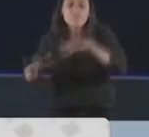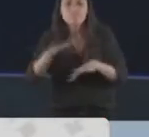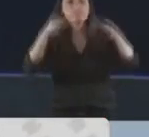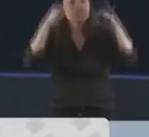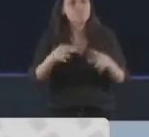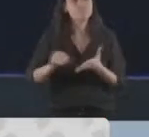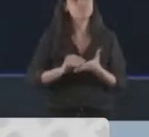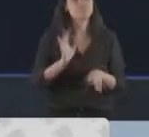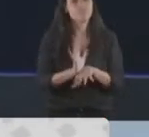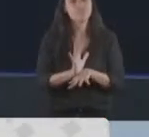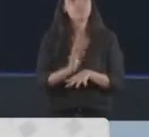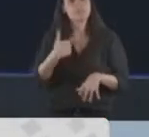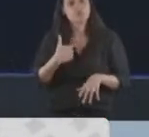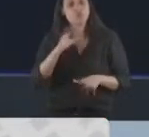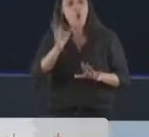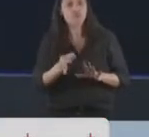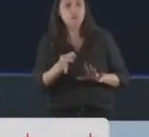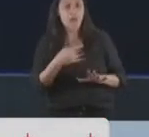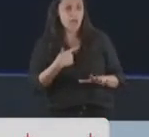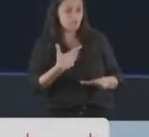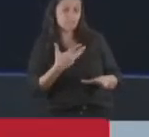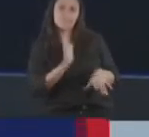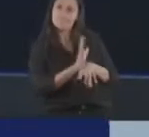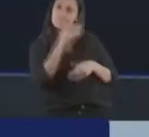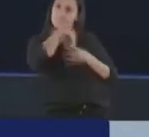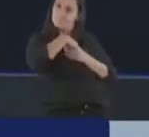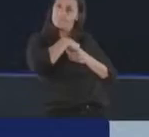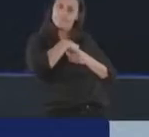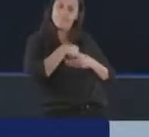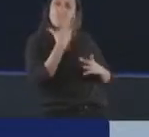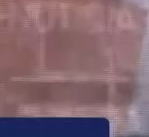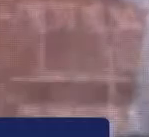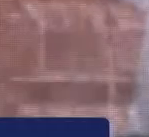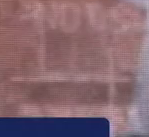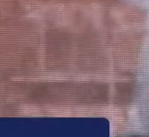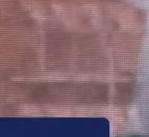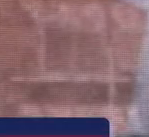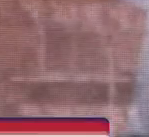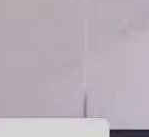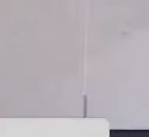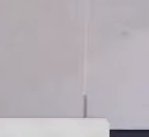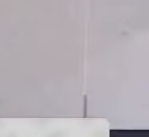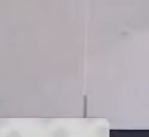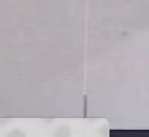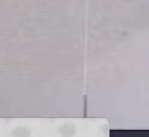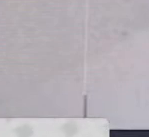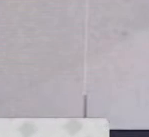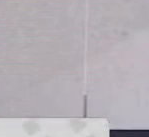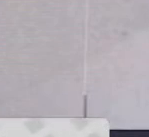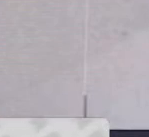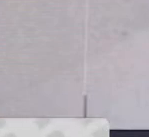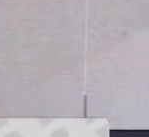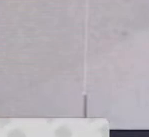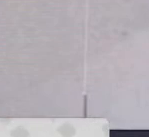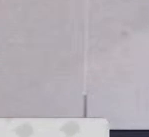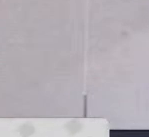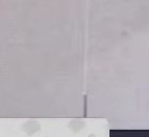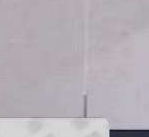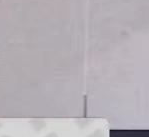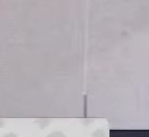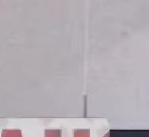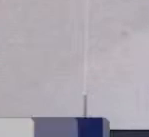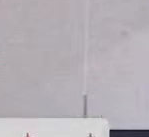quiere seguir trabajando puede volver a tener el plan como común claro si la persona decide